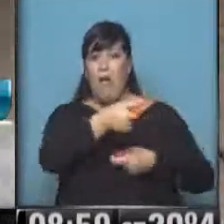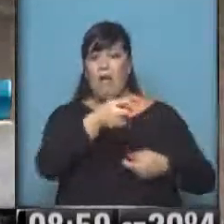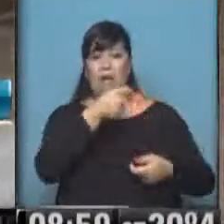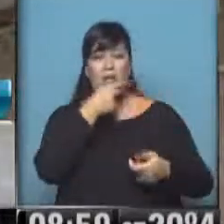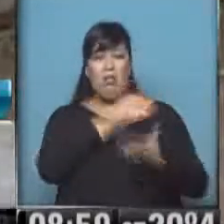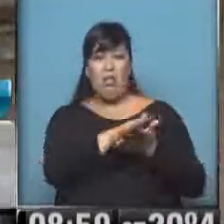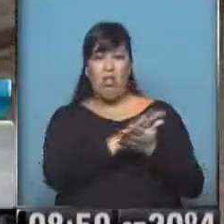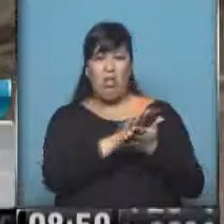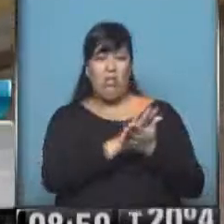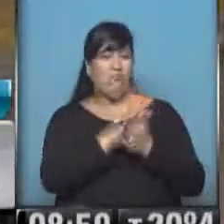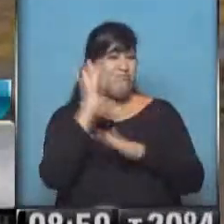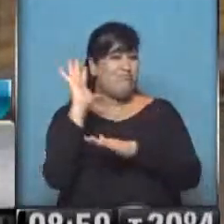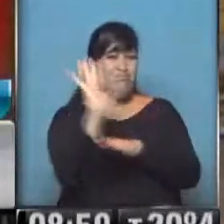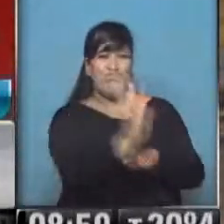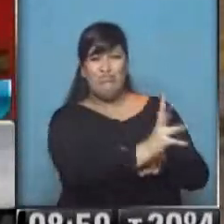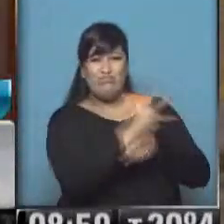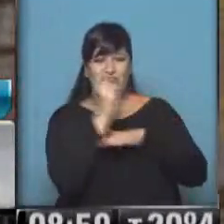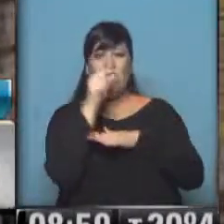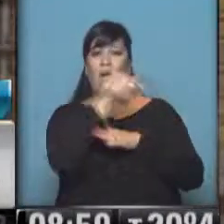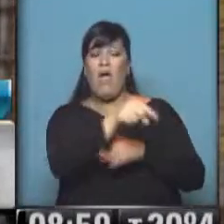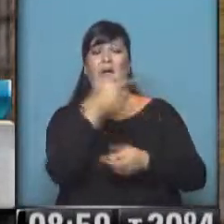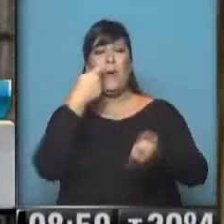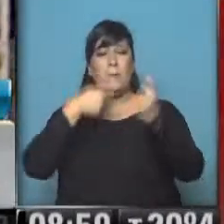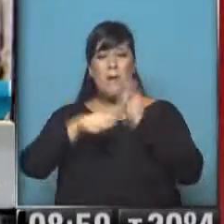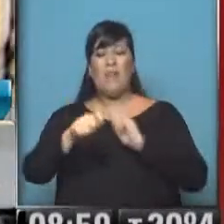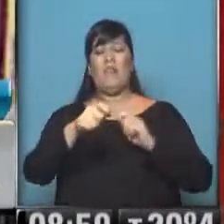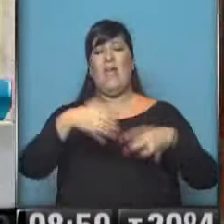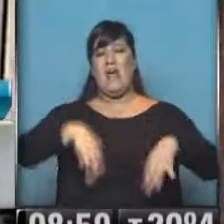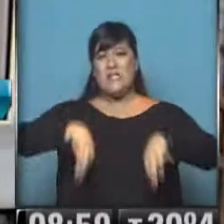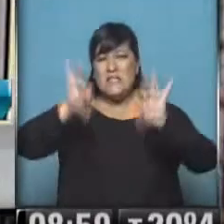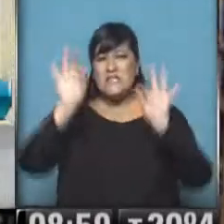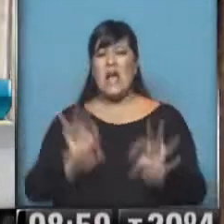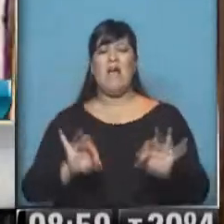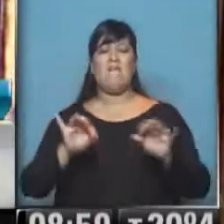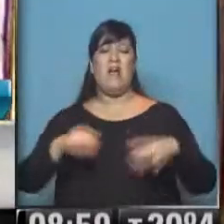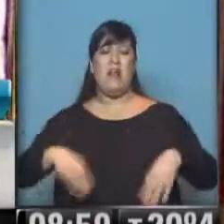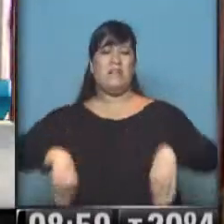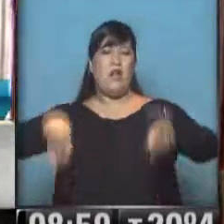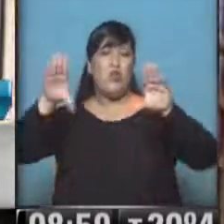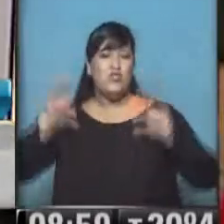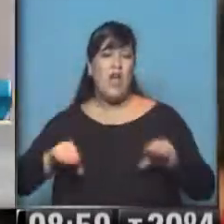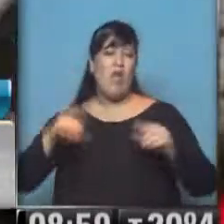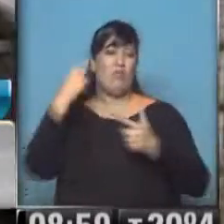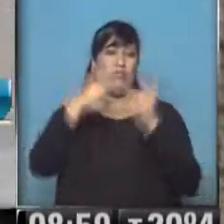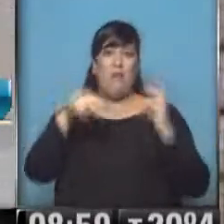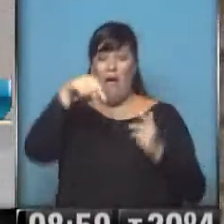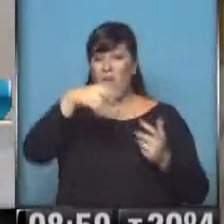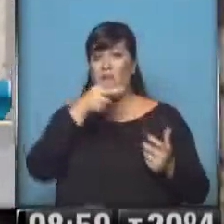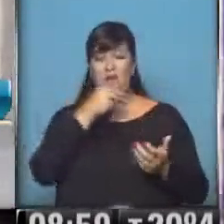vacíos se dedicaban a la venta de blanquerías sábanas acolchados y ahora absolutamente